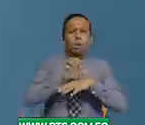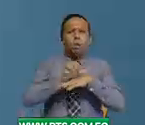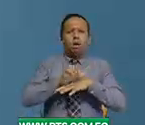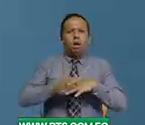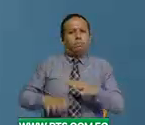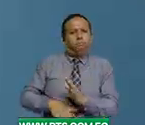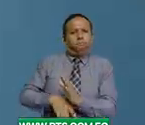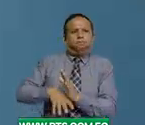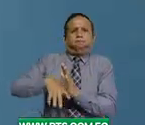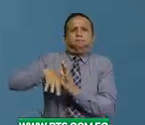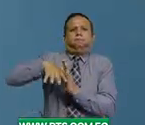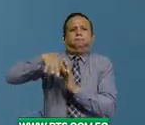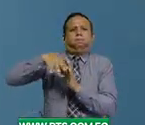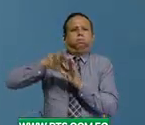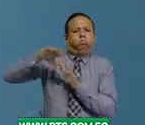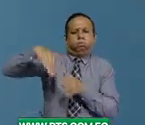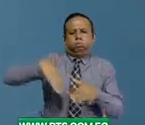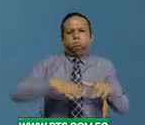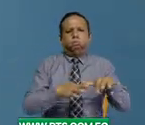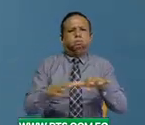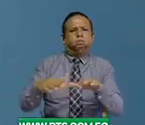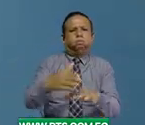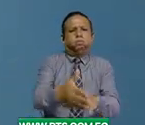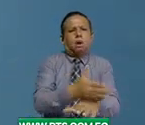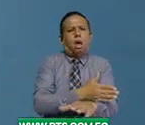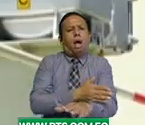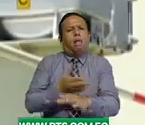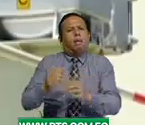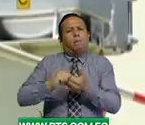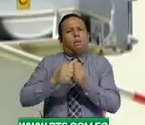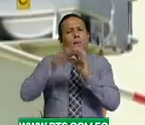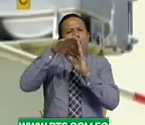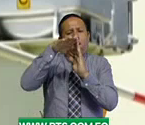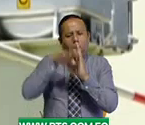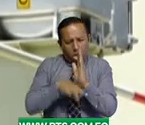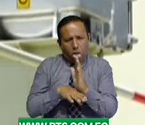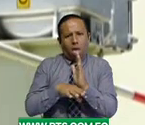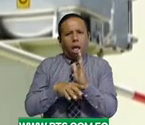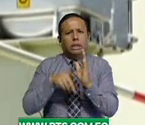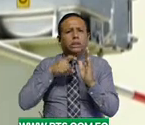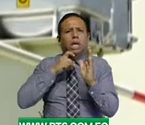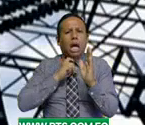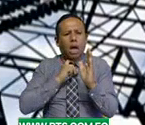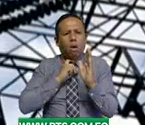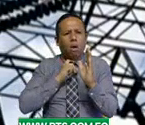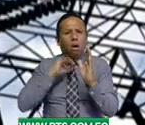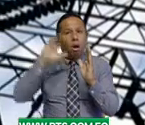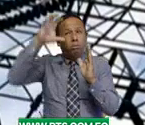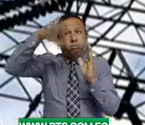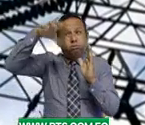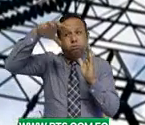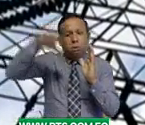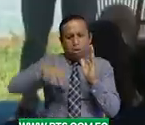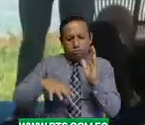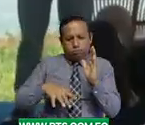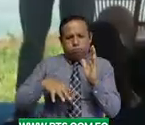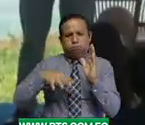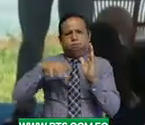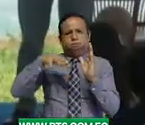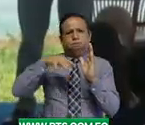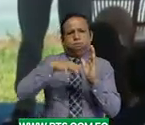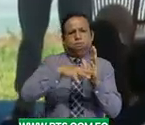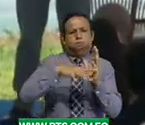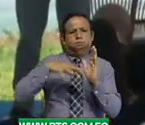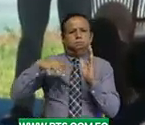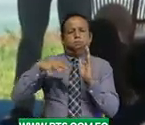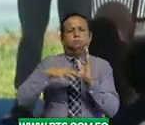país superó el estiaje que venía causando problemas en el suministro de energía desde el mes de diciembre. Señor